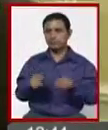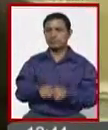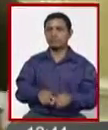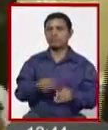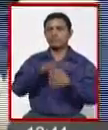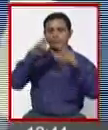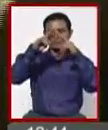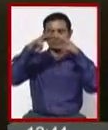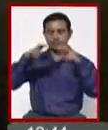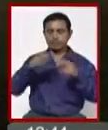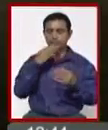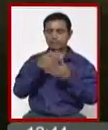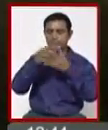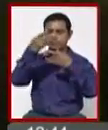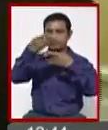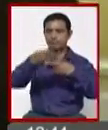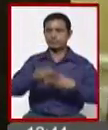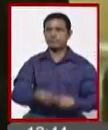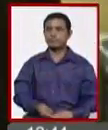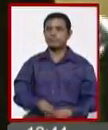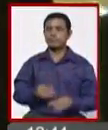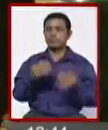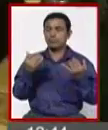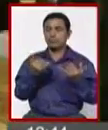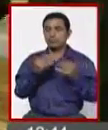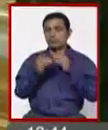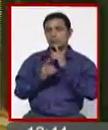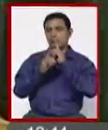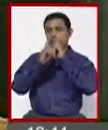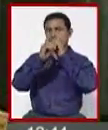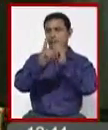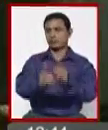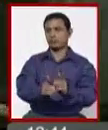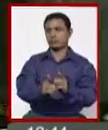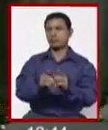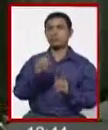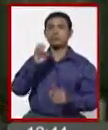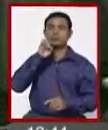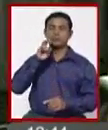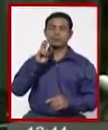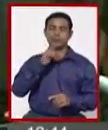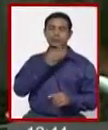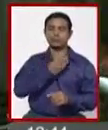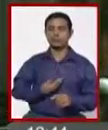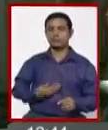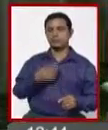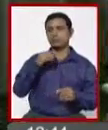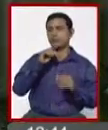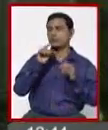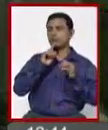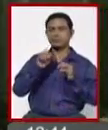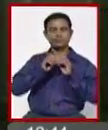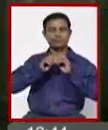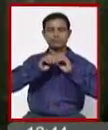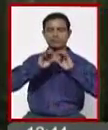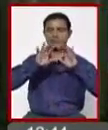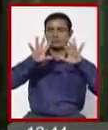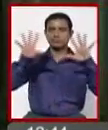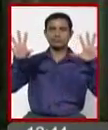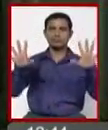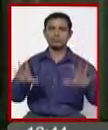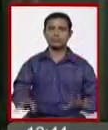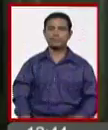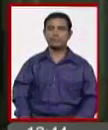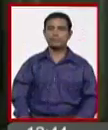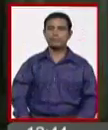y un diagnóstico para asumir medidas. El mandato del presidente ha sido muy claro,